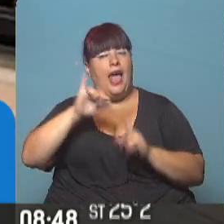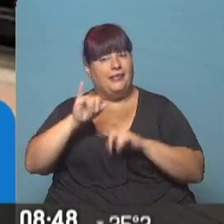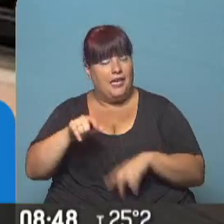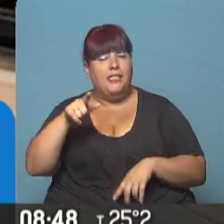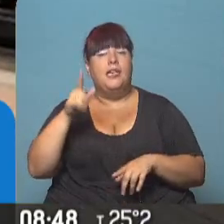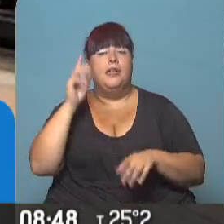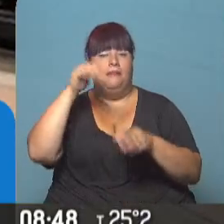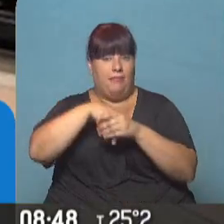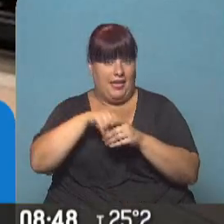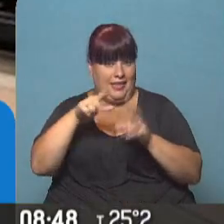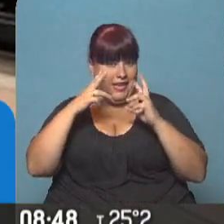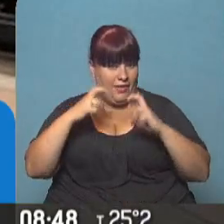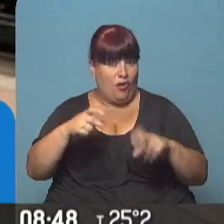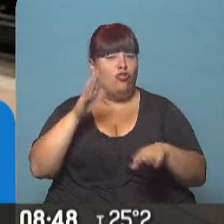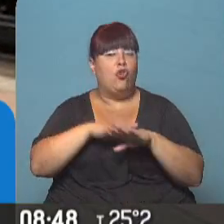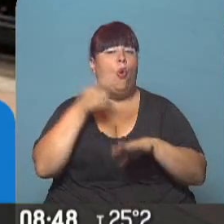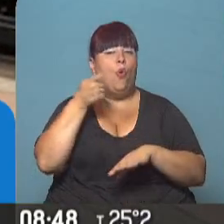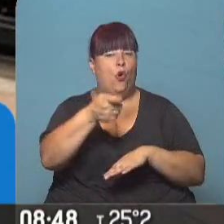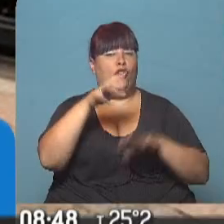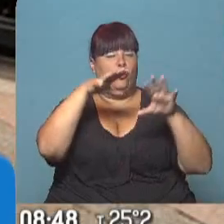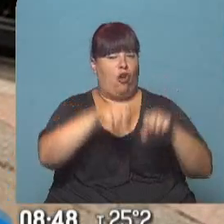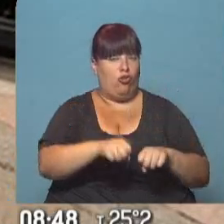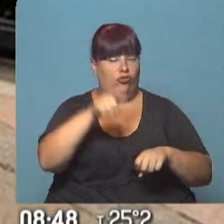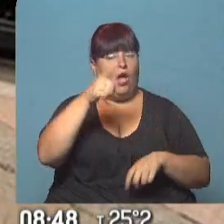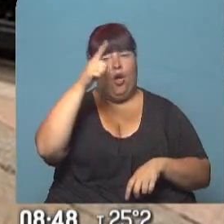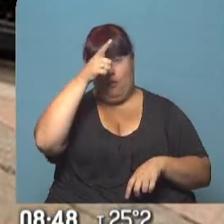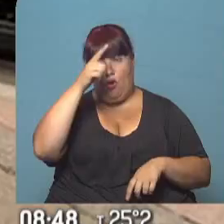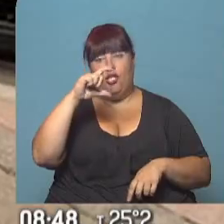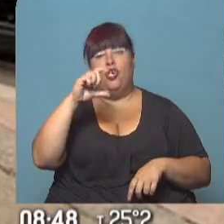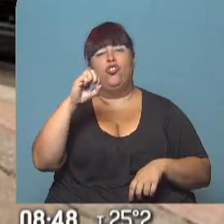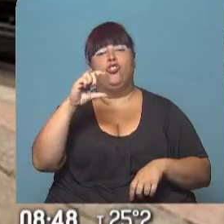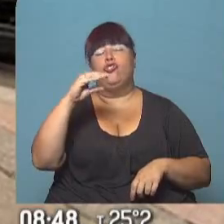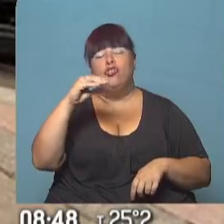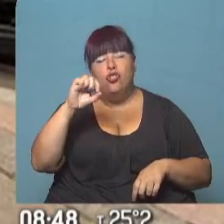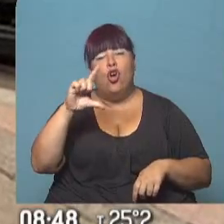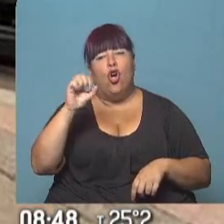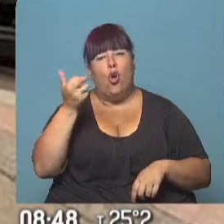que intervino en la causa en la que se procesó y embargó al policía Chocobar.